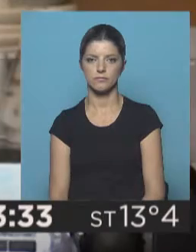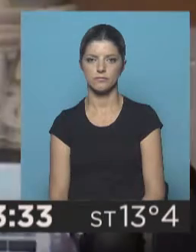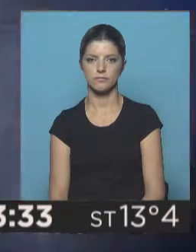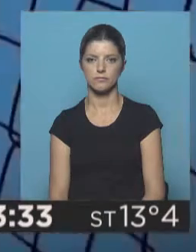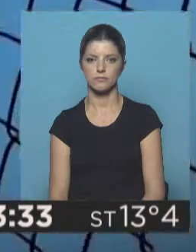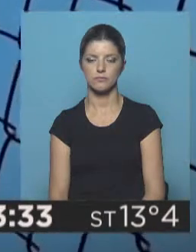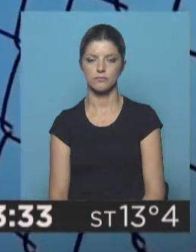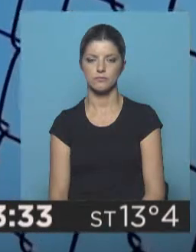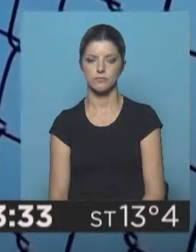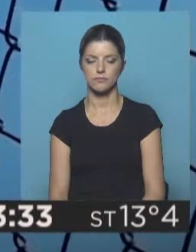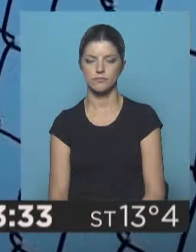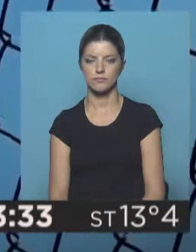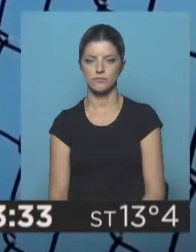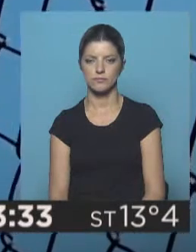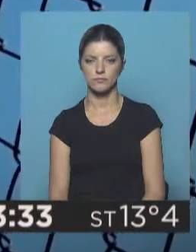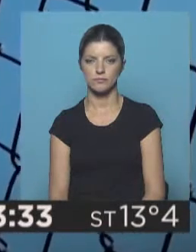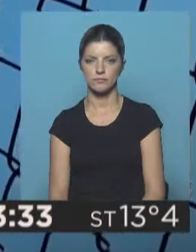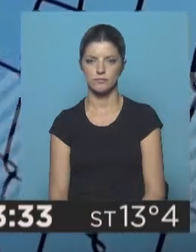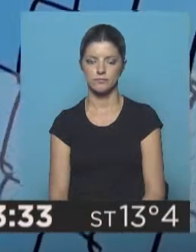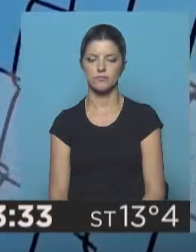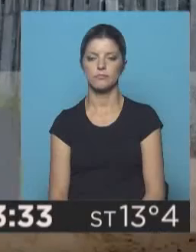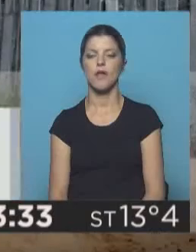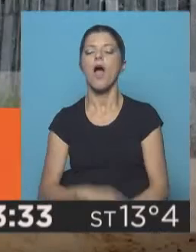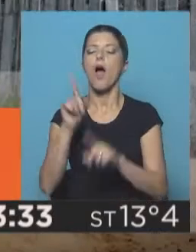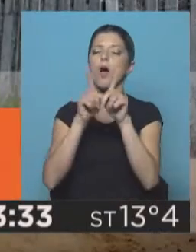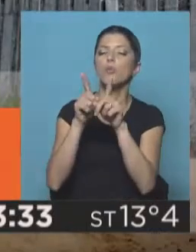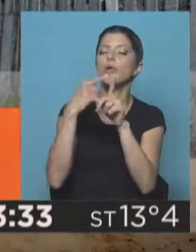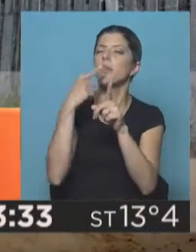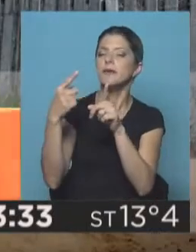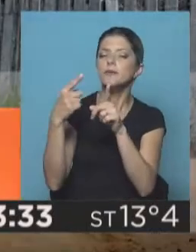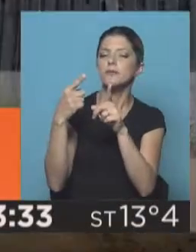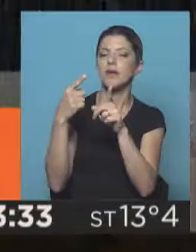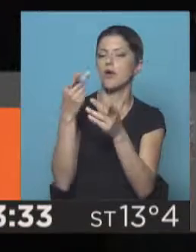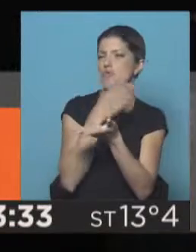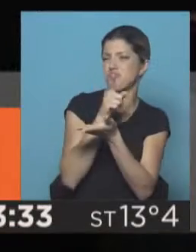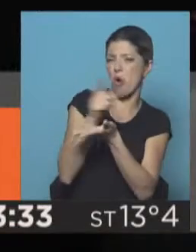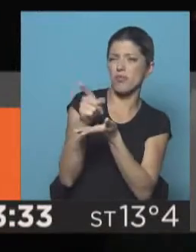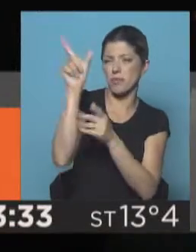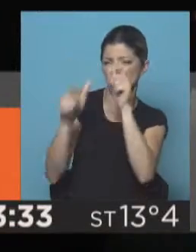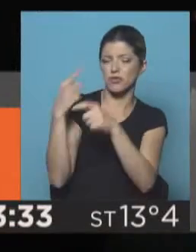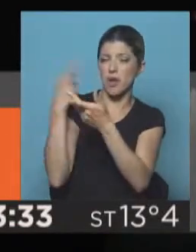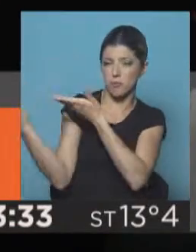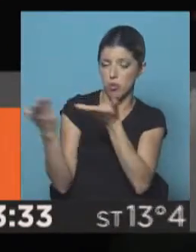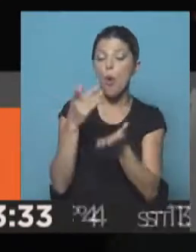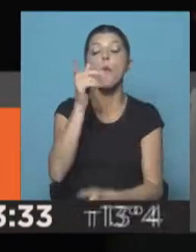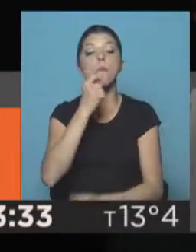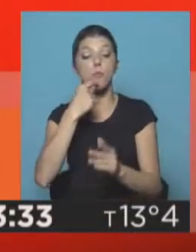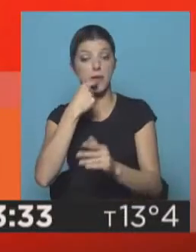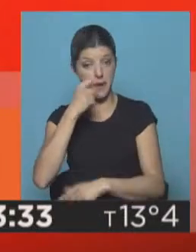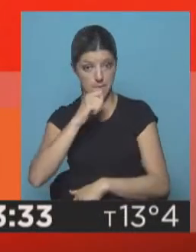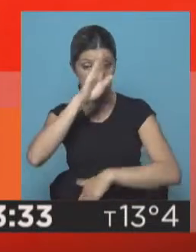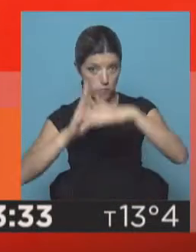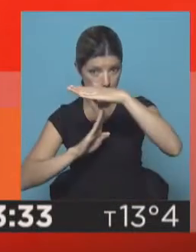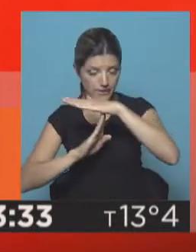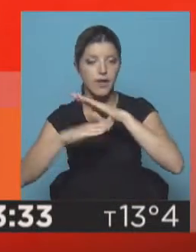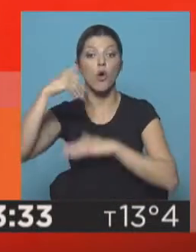them. Detrás de los temerarios argumentos antirrefugiados, líderes europeos como Angela Merkel plantean